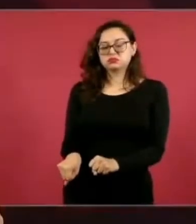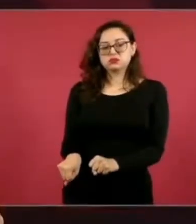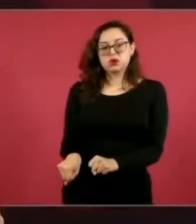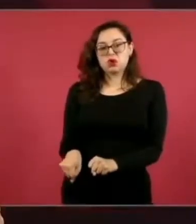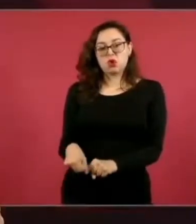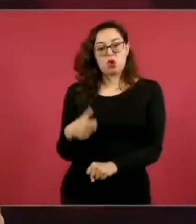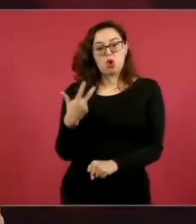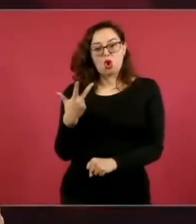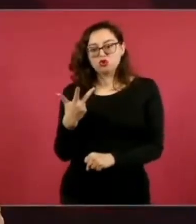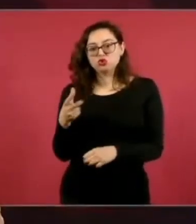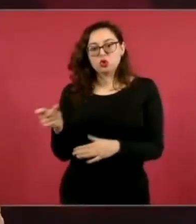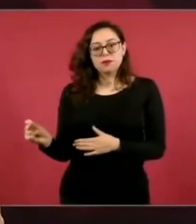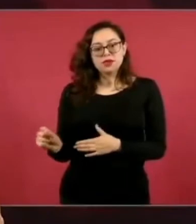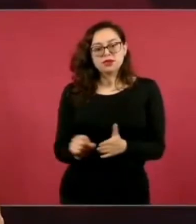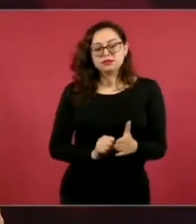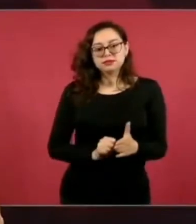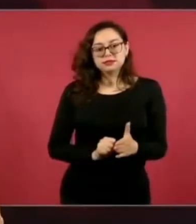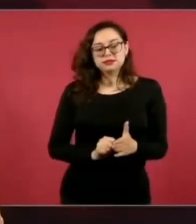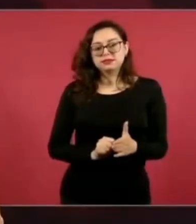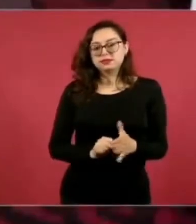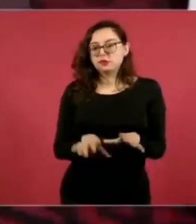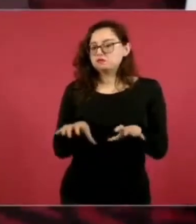8 meses.